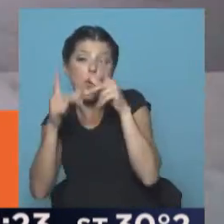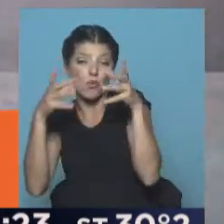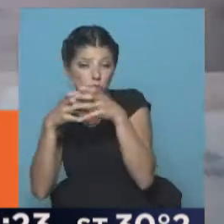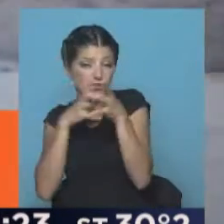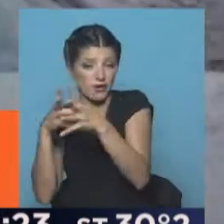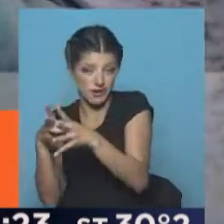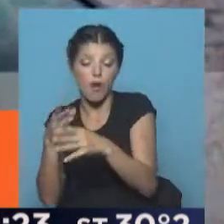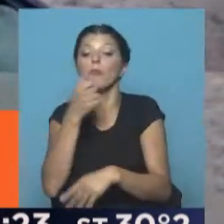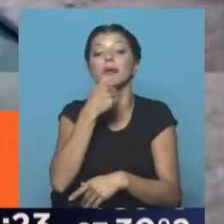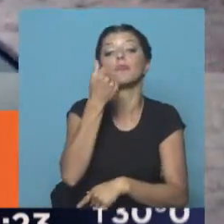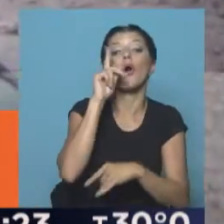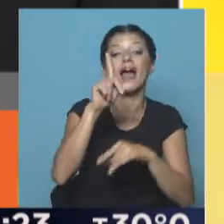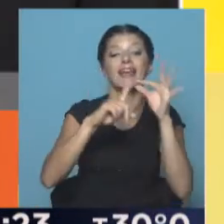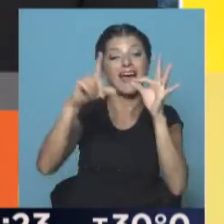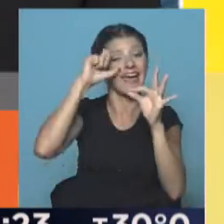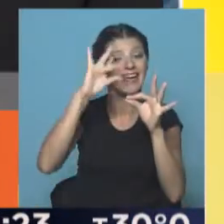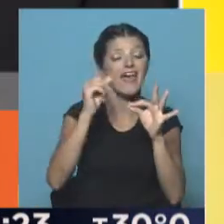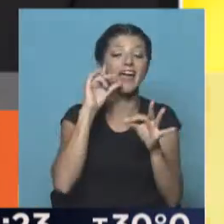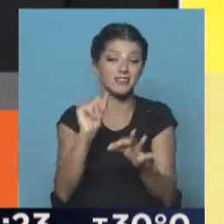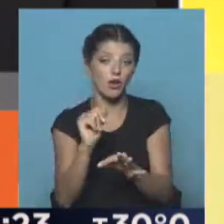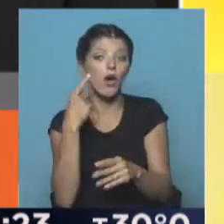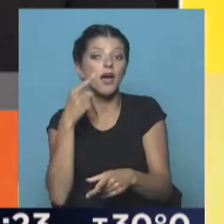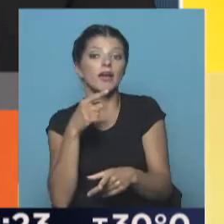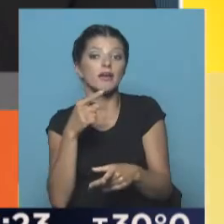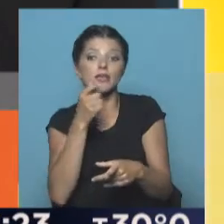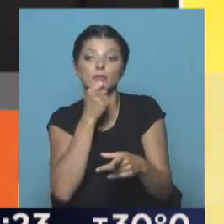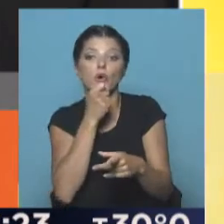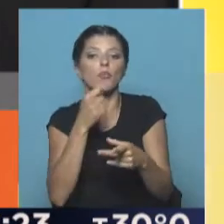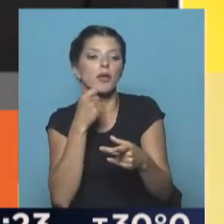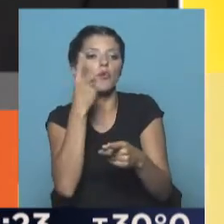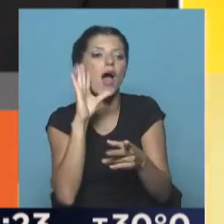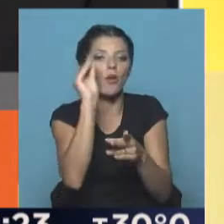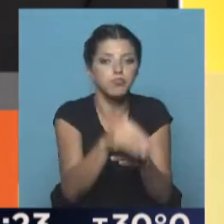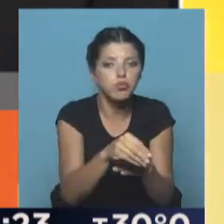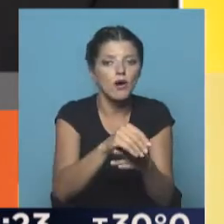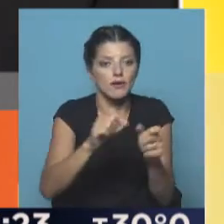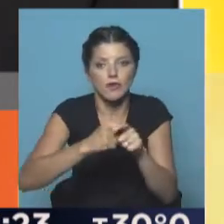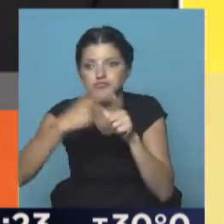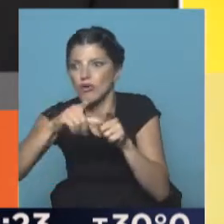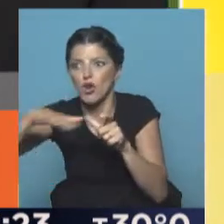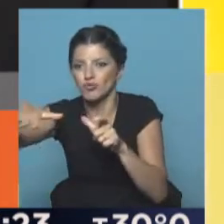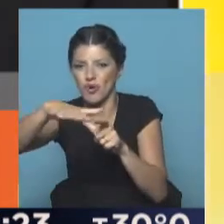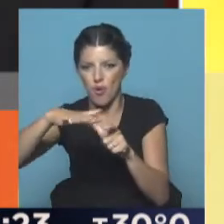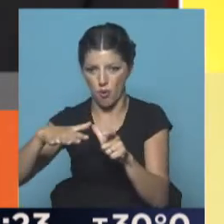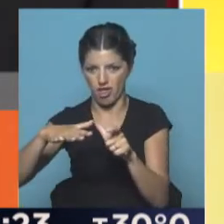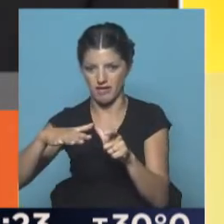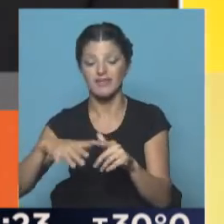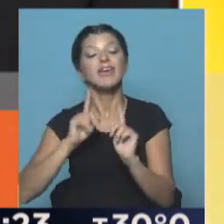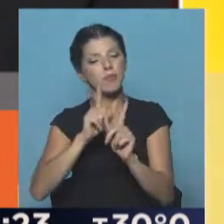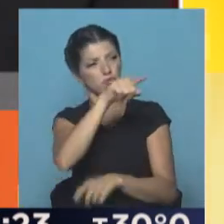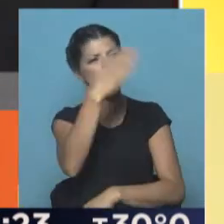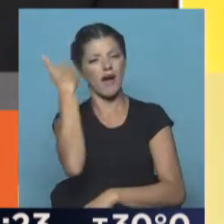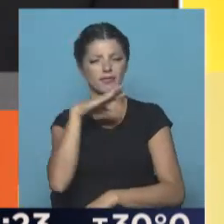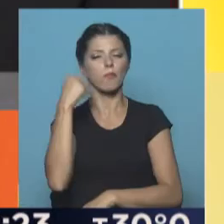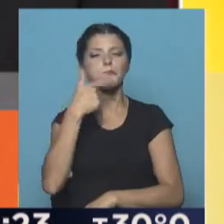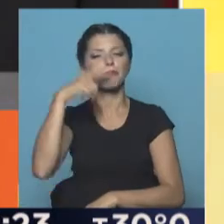siendo una red volátil y es una hidra a la que se le corta un brazo y aparecen 7. De ahí la proliferación de jóvenes, como decía José,